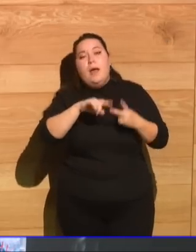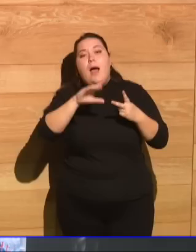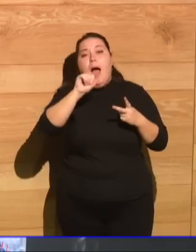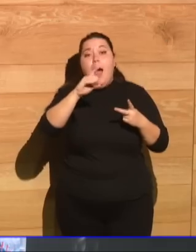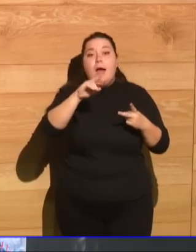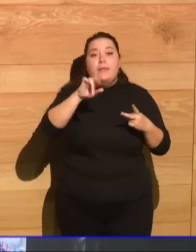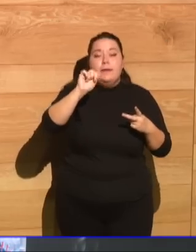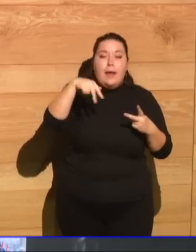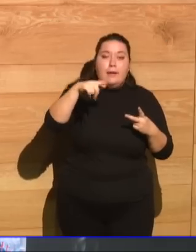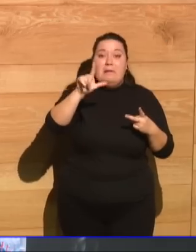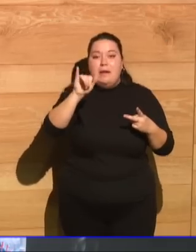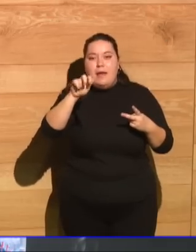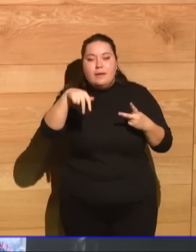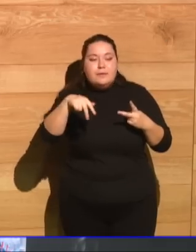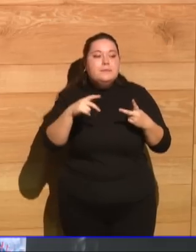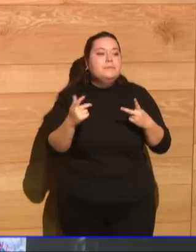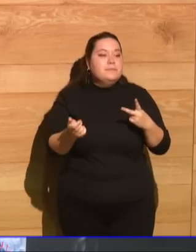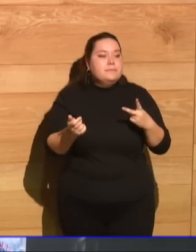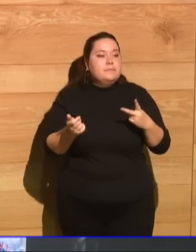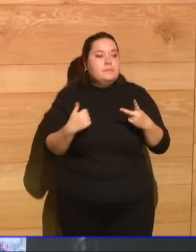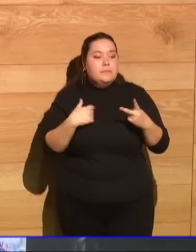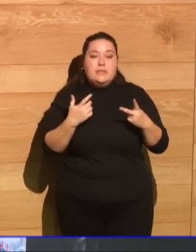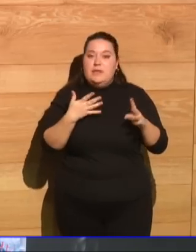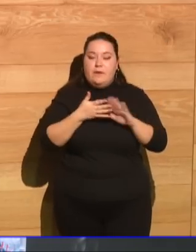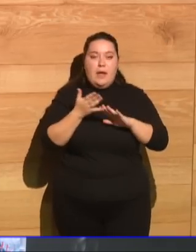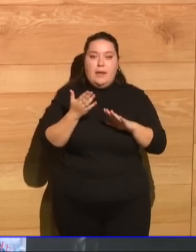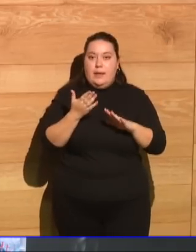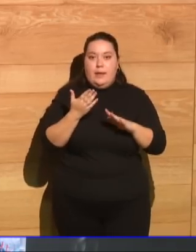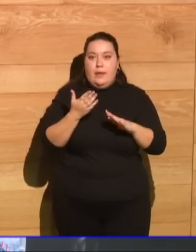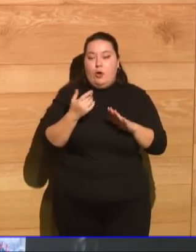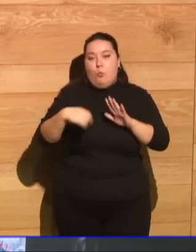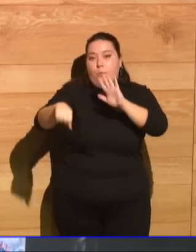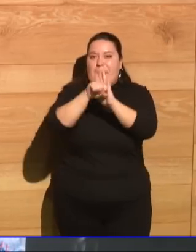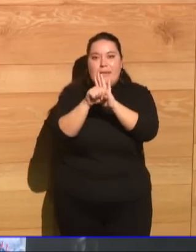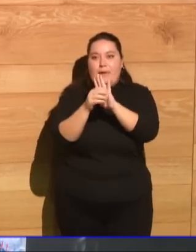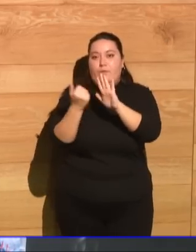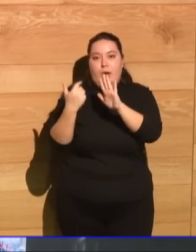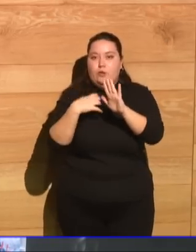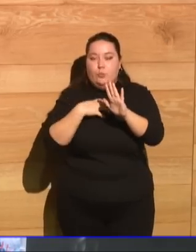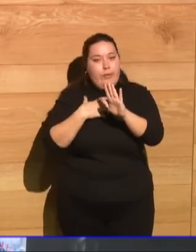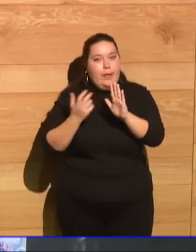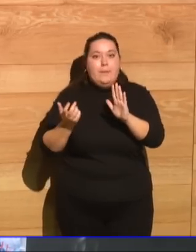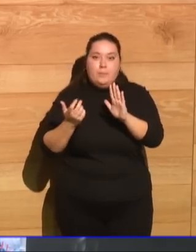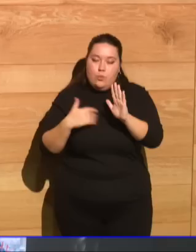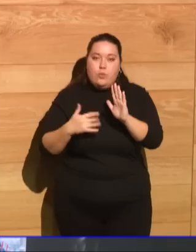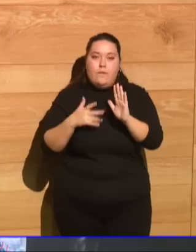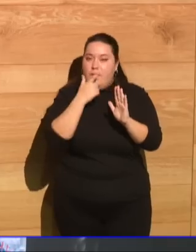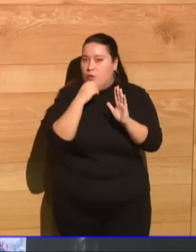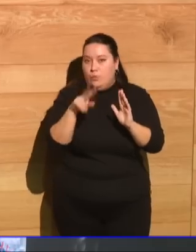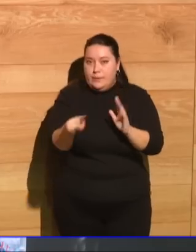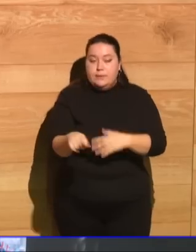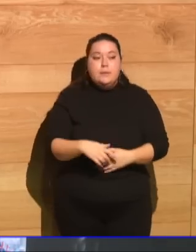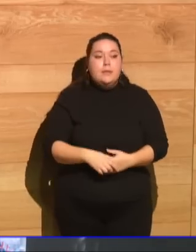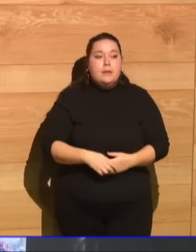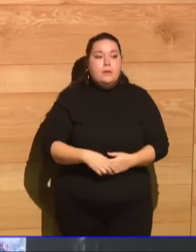ejemplo, que nunca se ha quitado del todo ese San Benito. Por eso digo que no es tan sencillo. No vale para todos. Sí. No es tan sencillo.